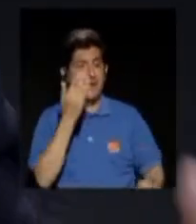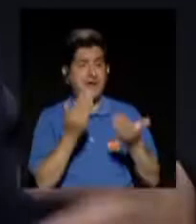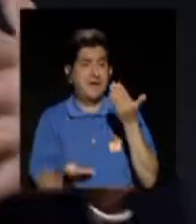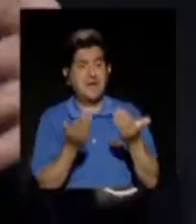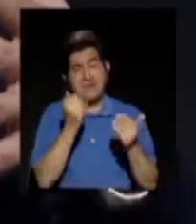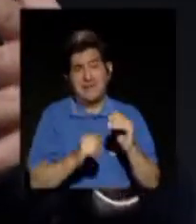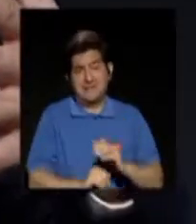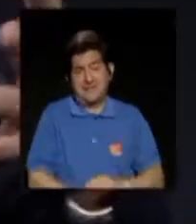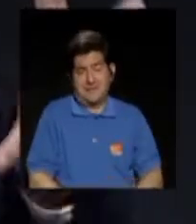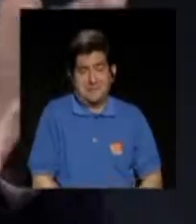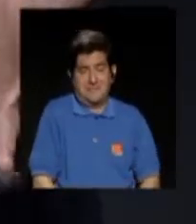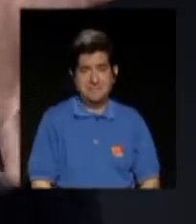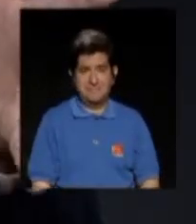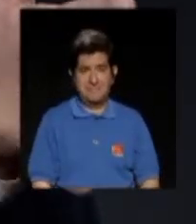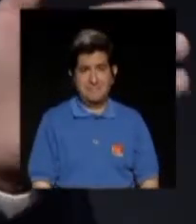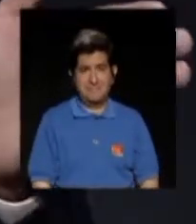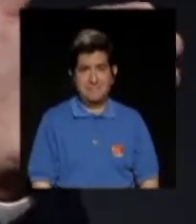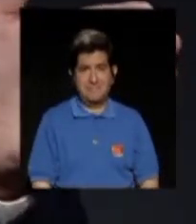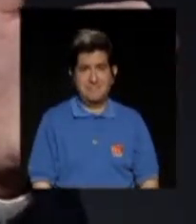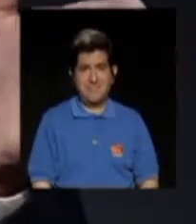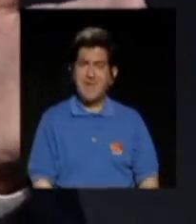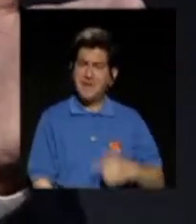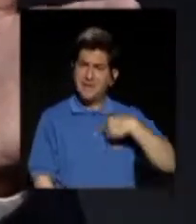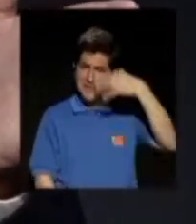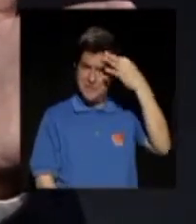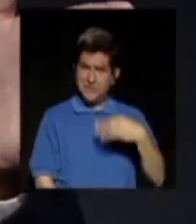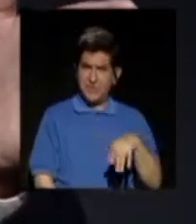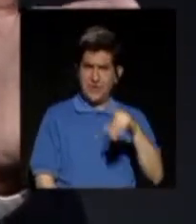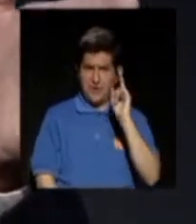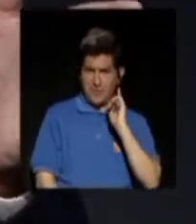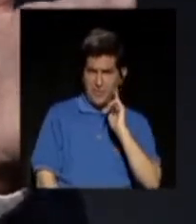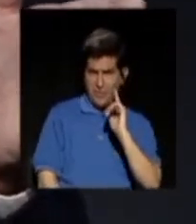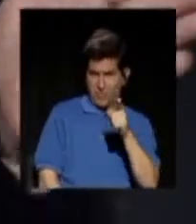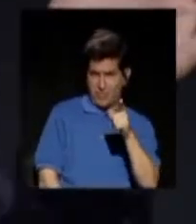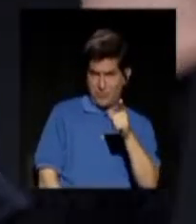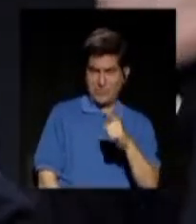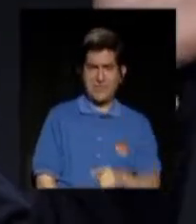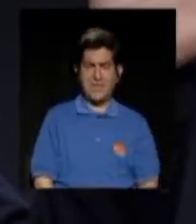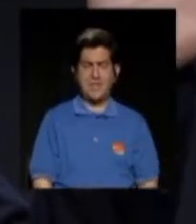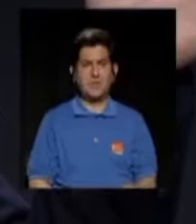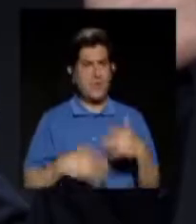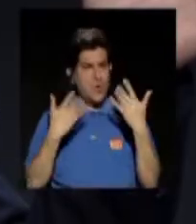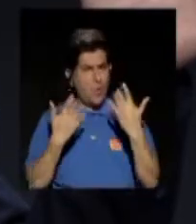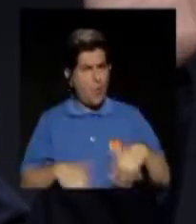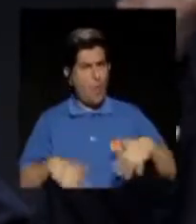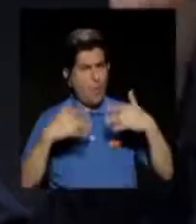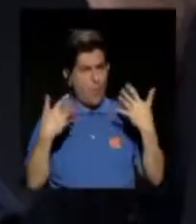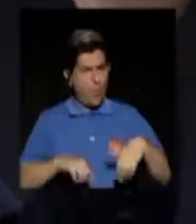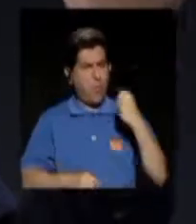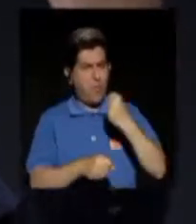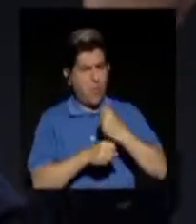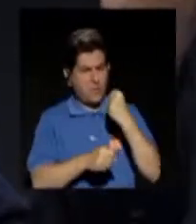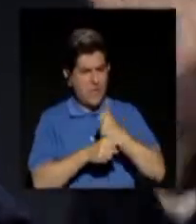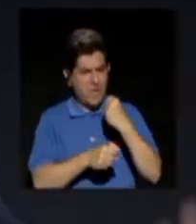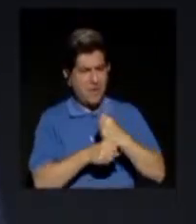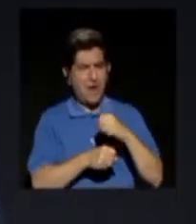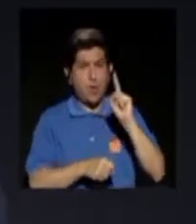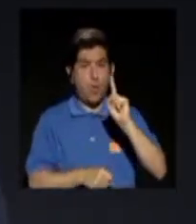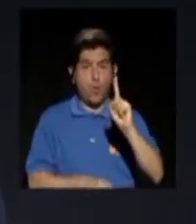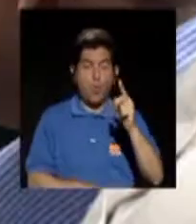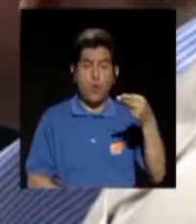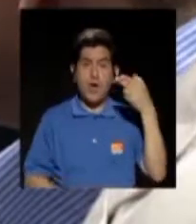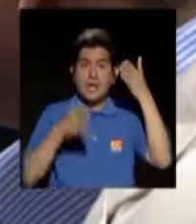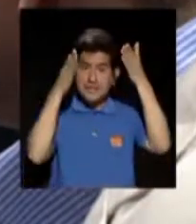bien haber. Entonces, esto me parece que para usted es mucho la tarea de un historiador que